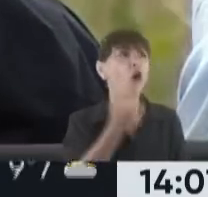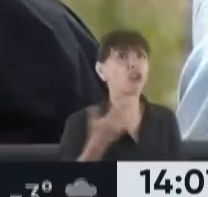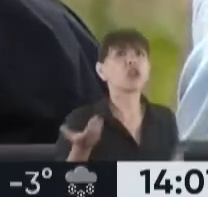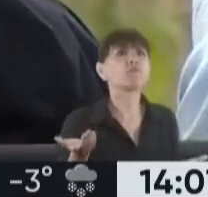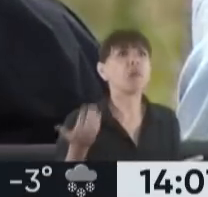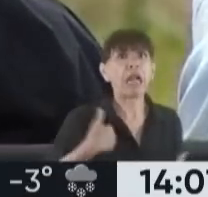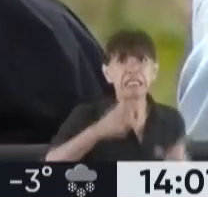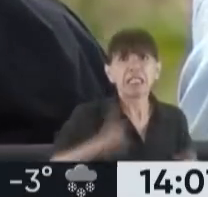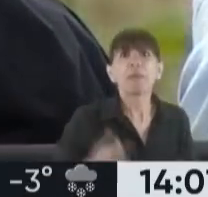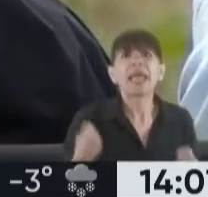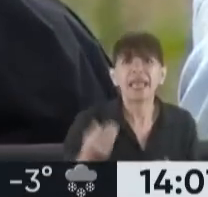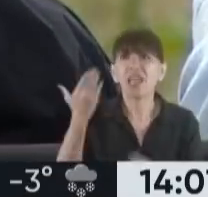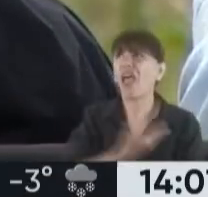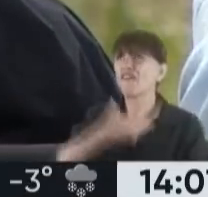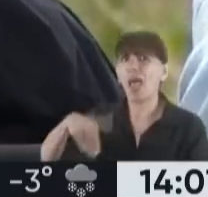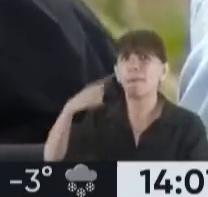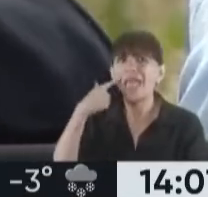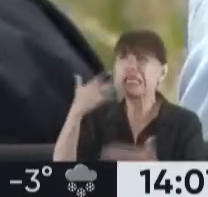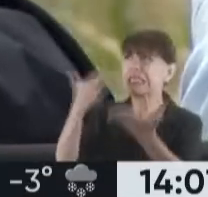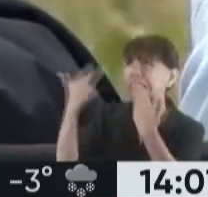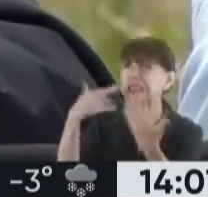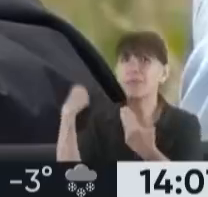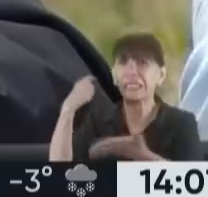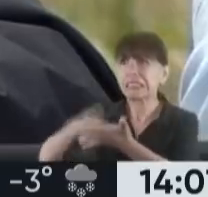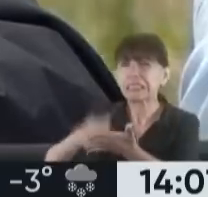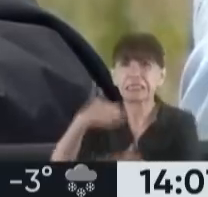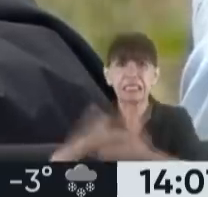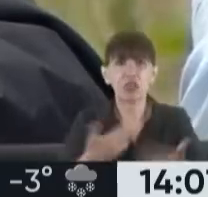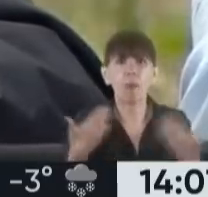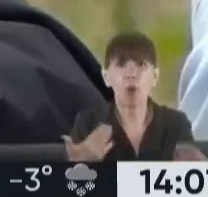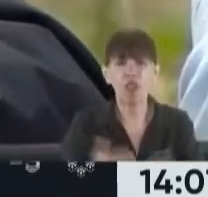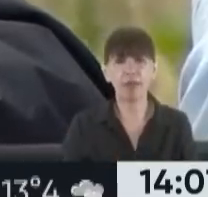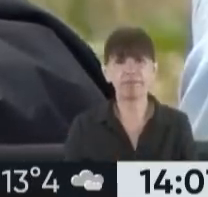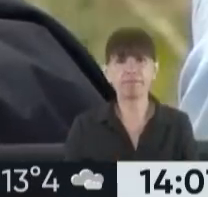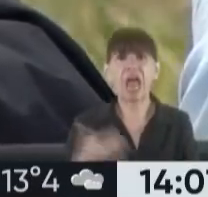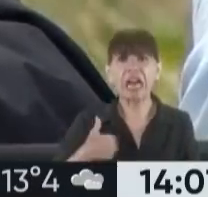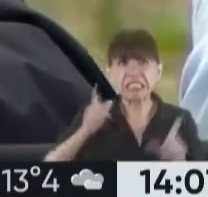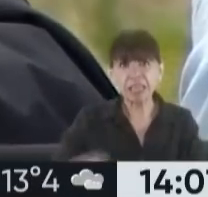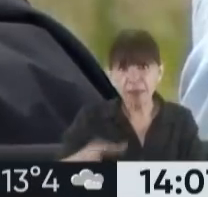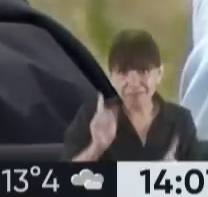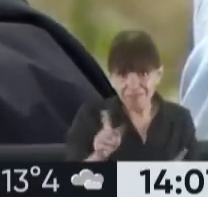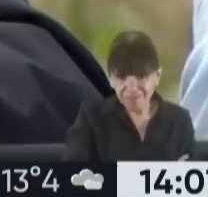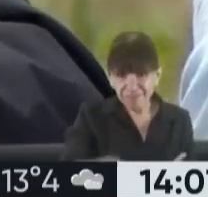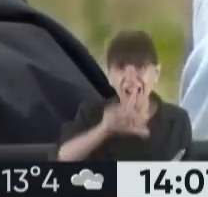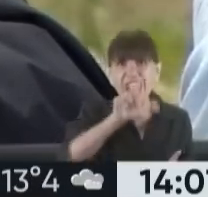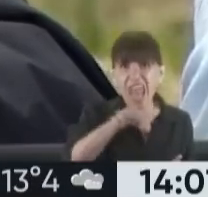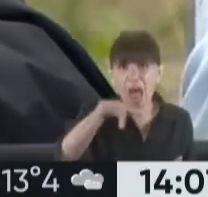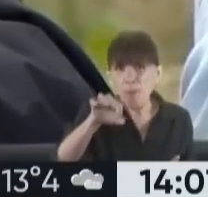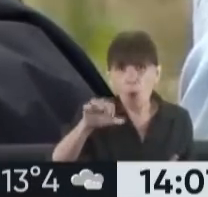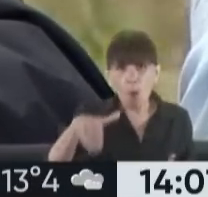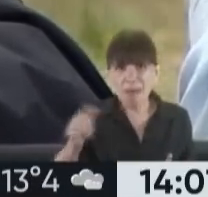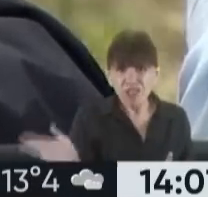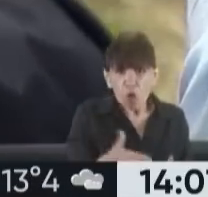seguir creciendo, seguir desarrollándose, la Argentina que está en La Poma y que necesita